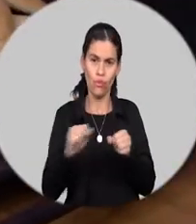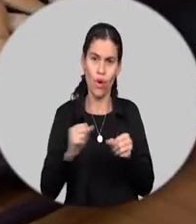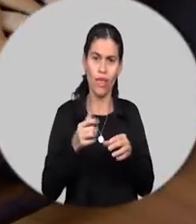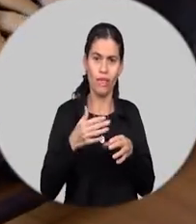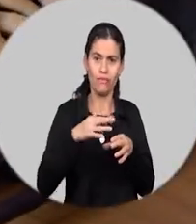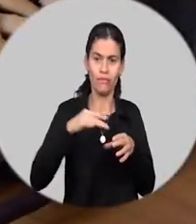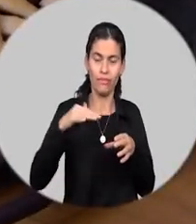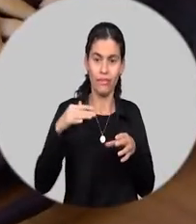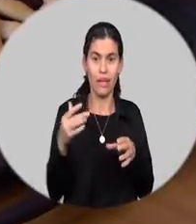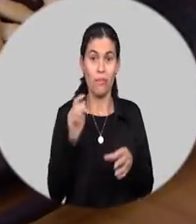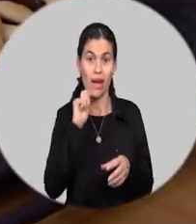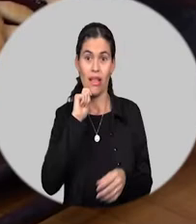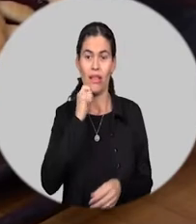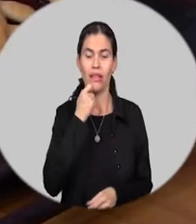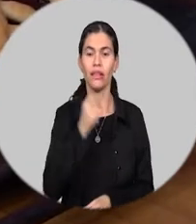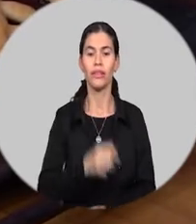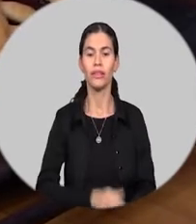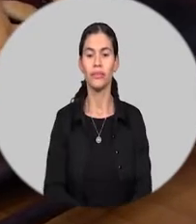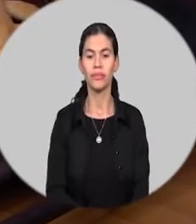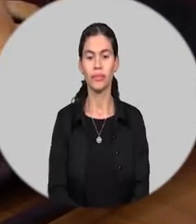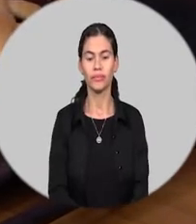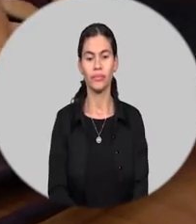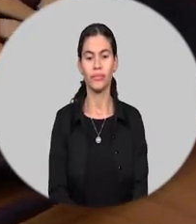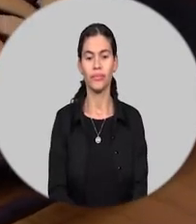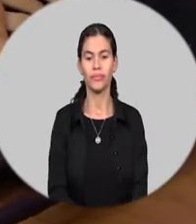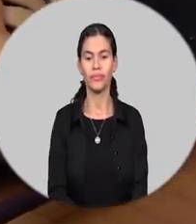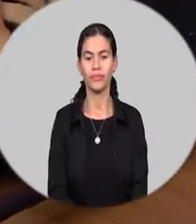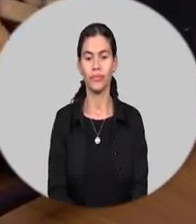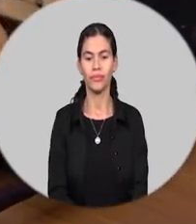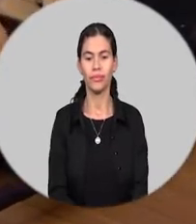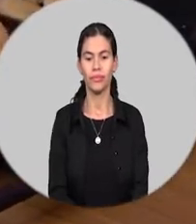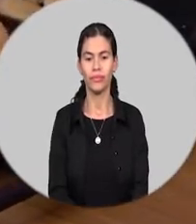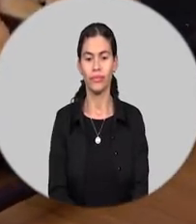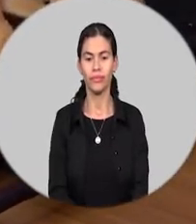para que tenga un poquito más de estética.